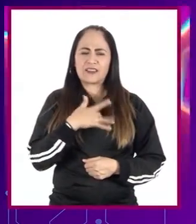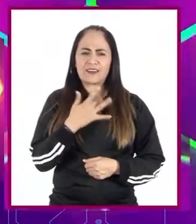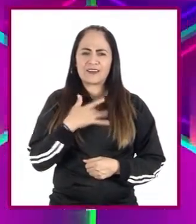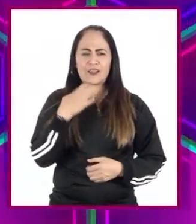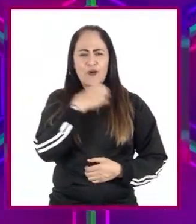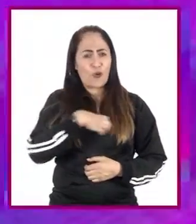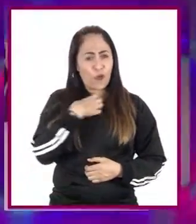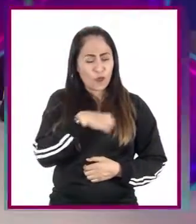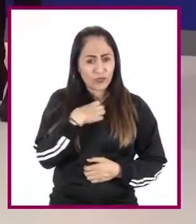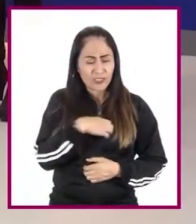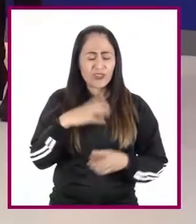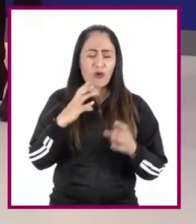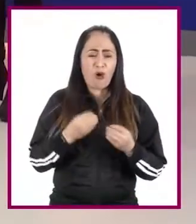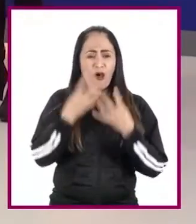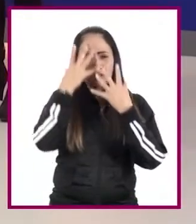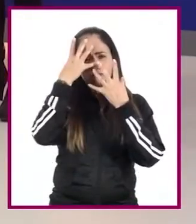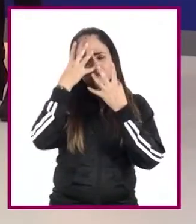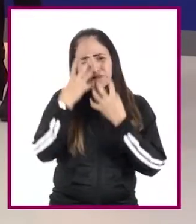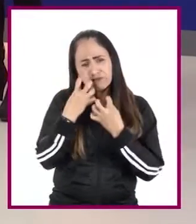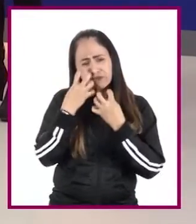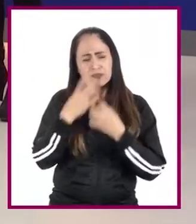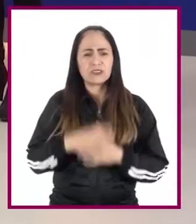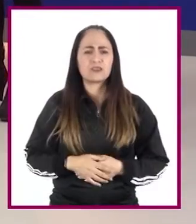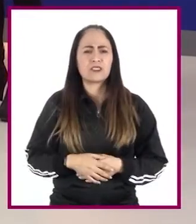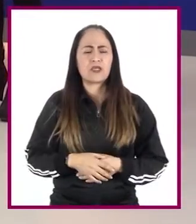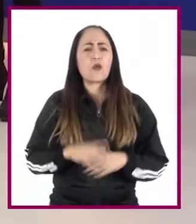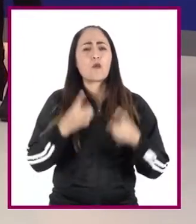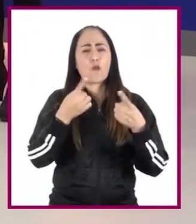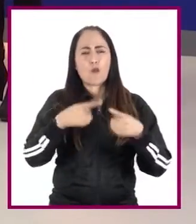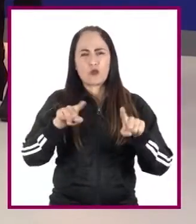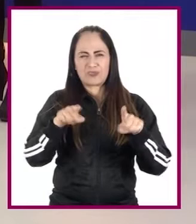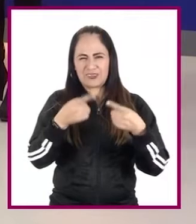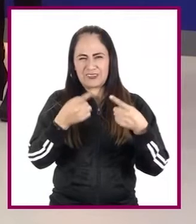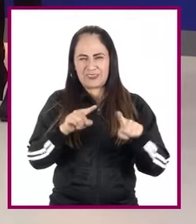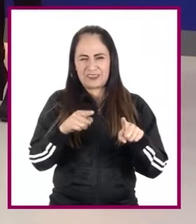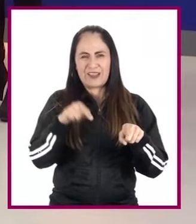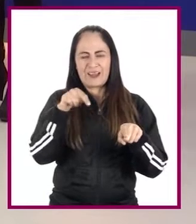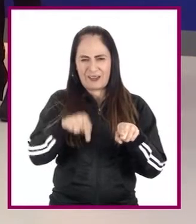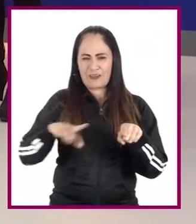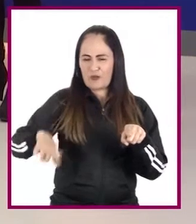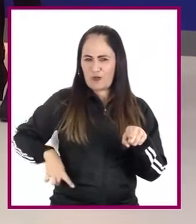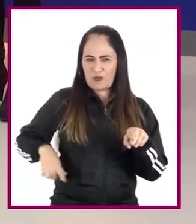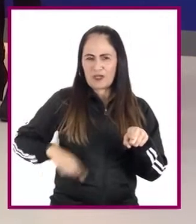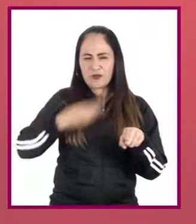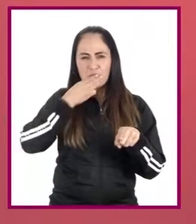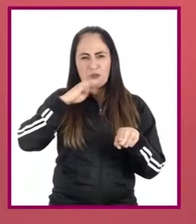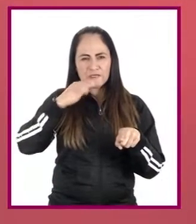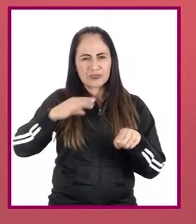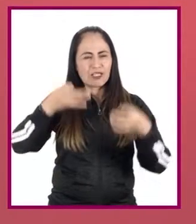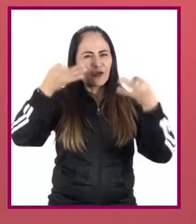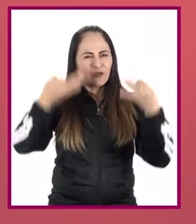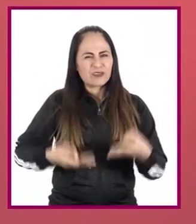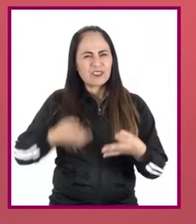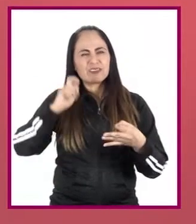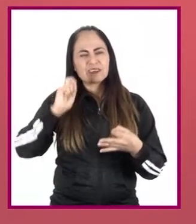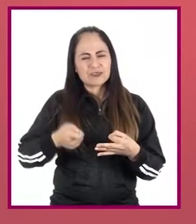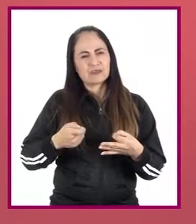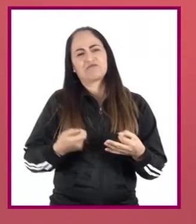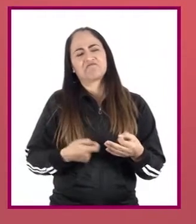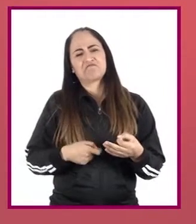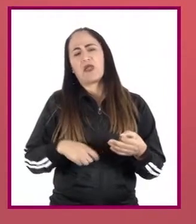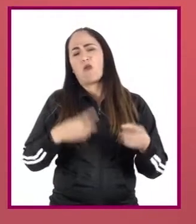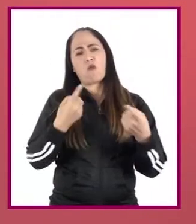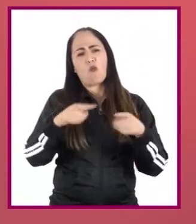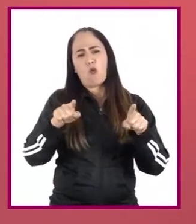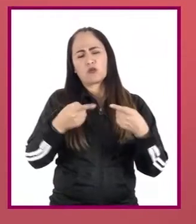triste. La música que se usa de fondo en las campañas oficiales son melodías, acordes, rasgueos, ya